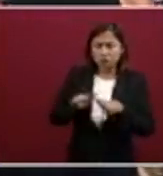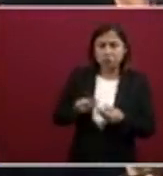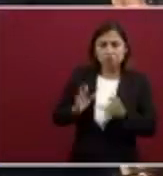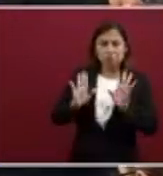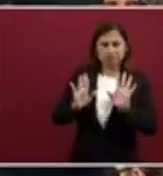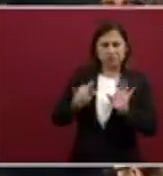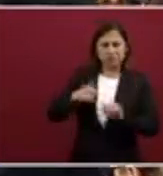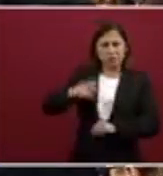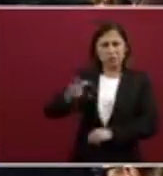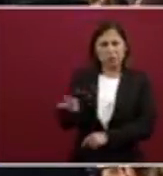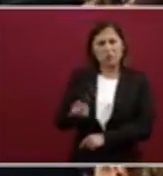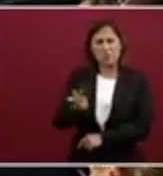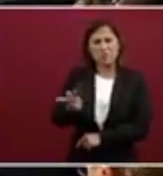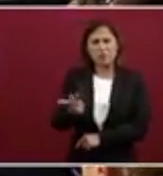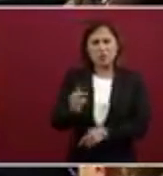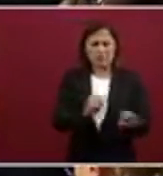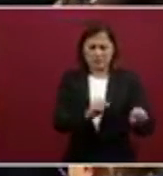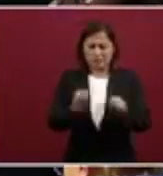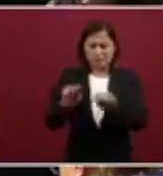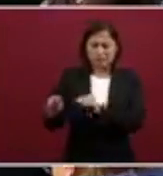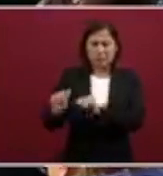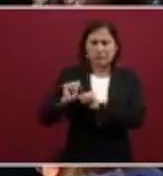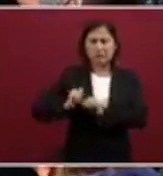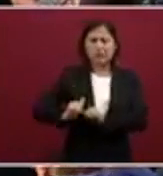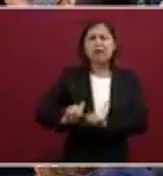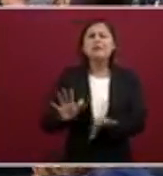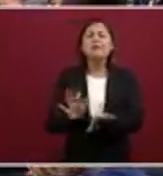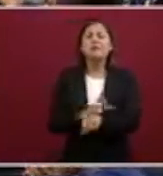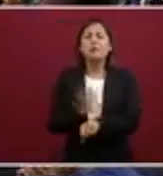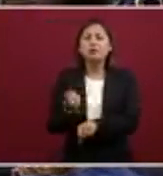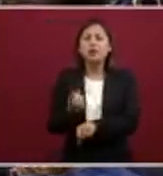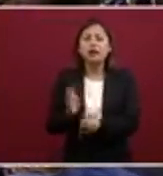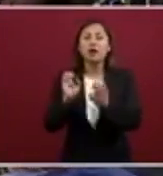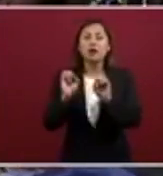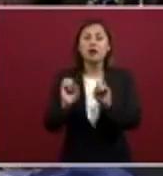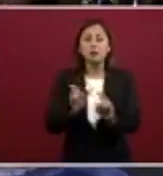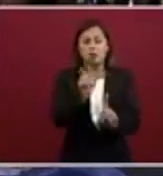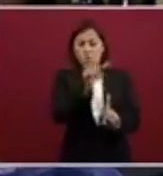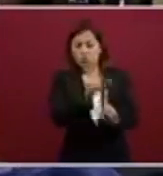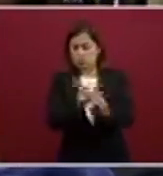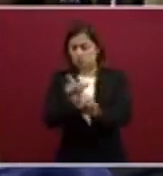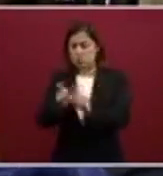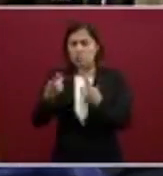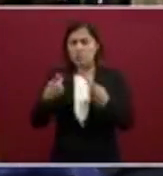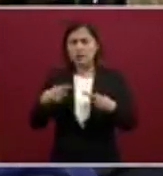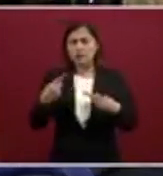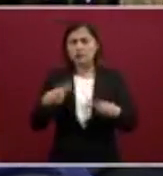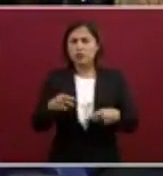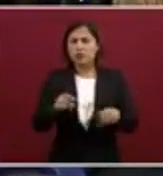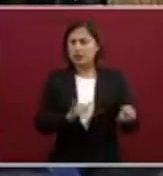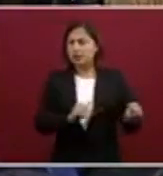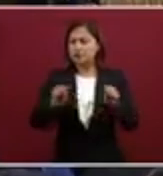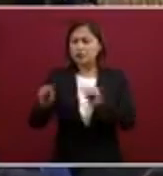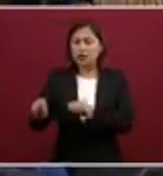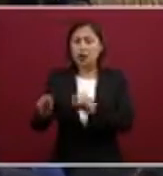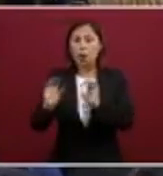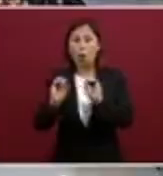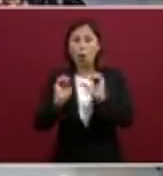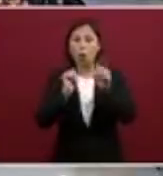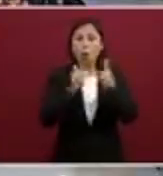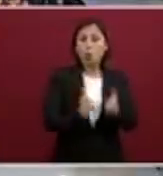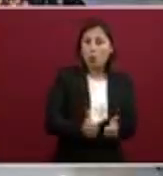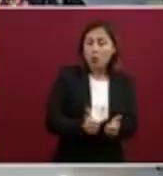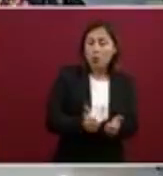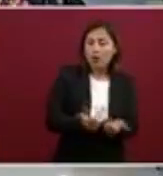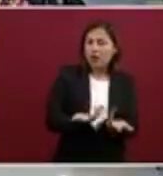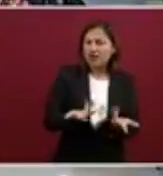qué estos movimientos y de qué va a depender que algún delegado salga o se quede en su puesto y si se